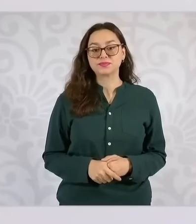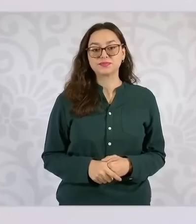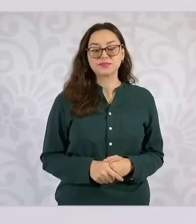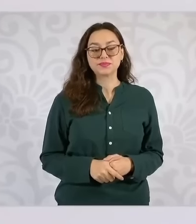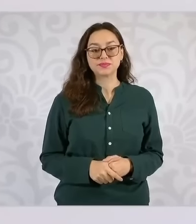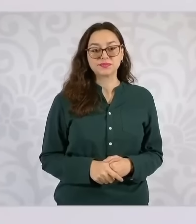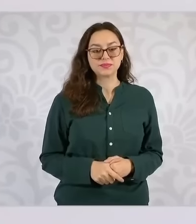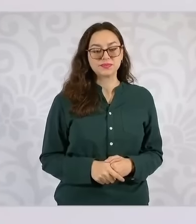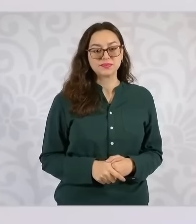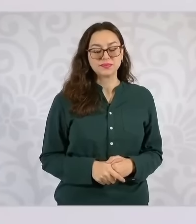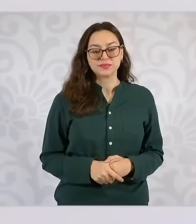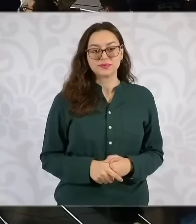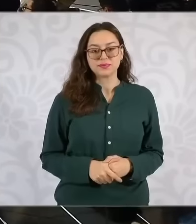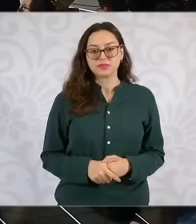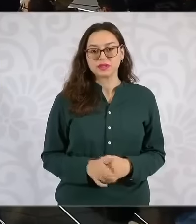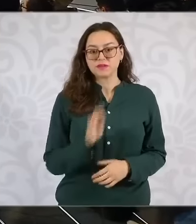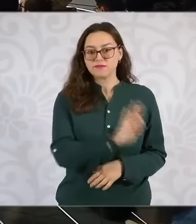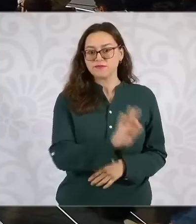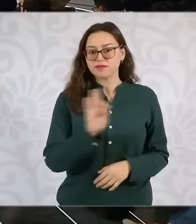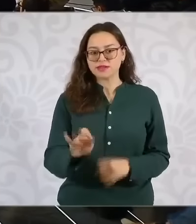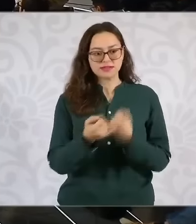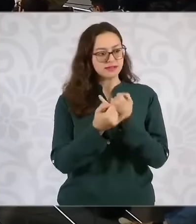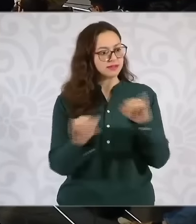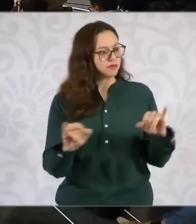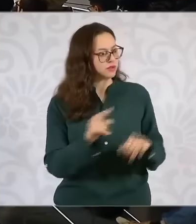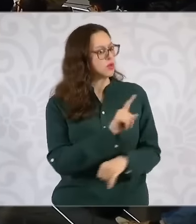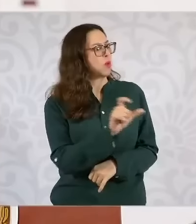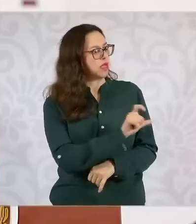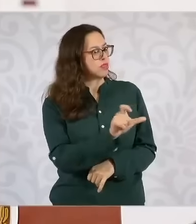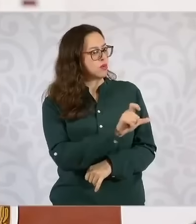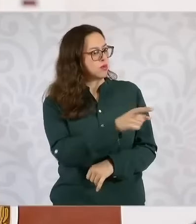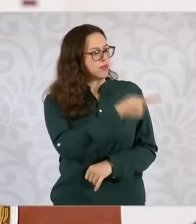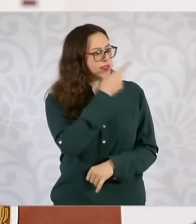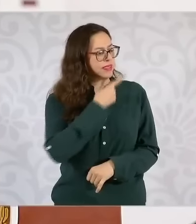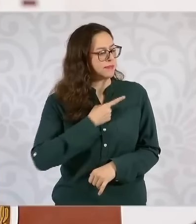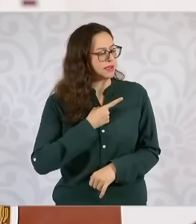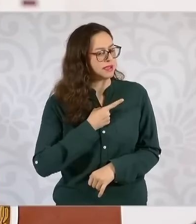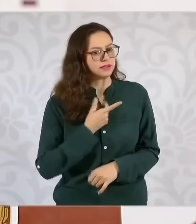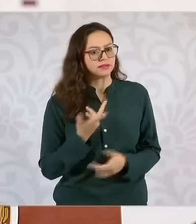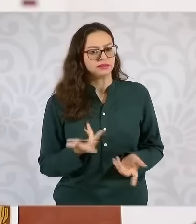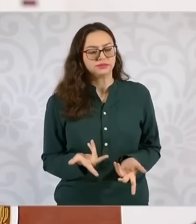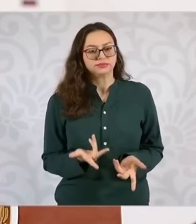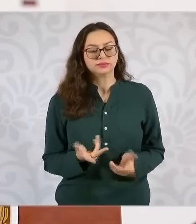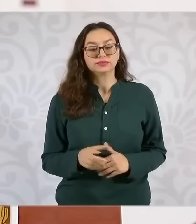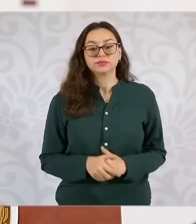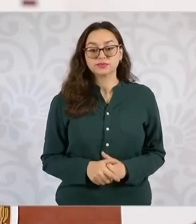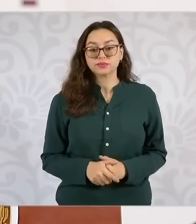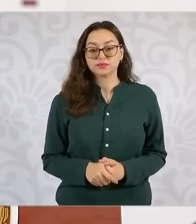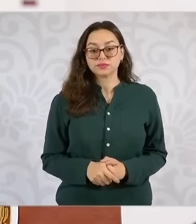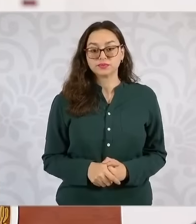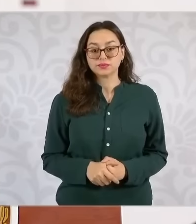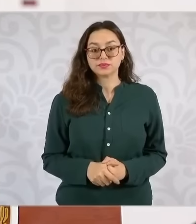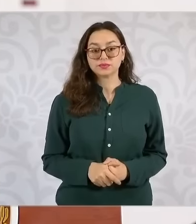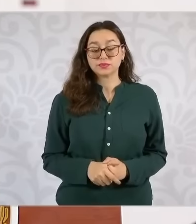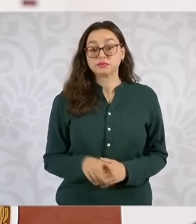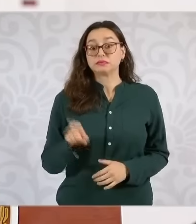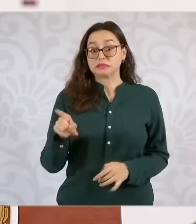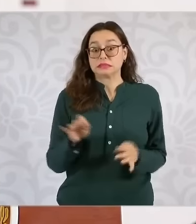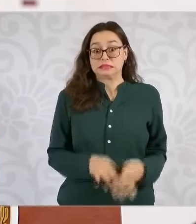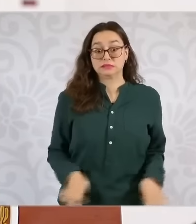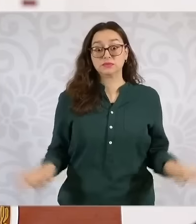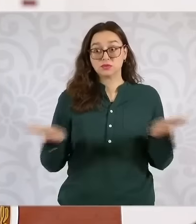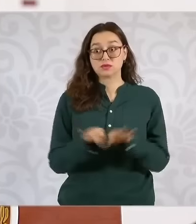no tengo ahora la fecha de… a ver si me ayudan… la fecha de inauguración de esta agencia aduanal, muy